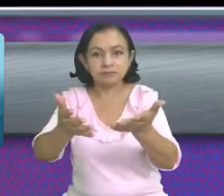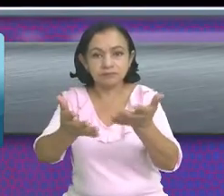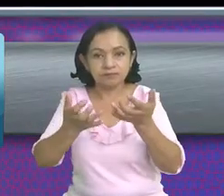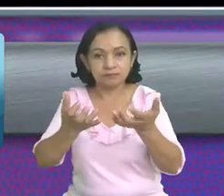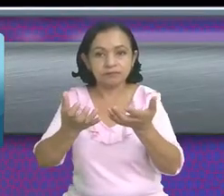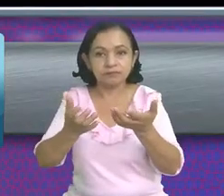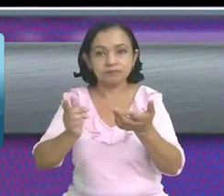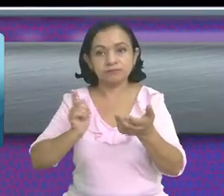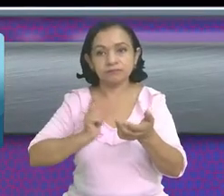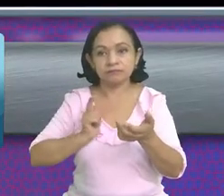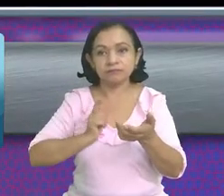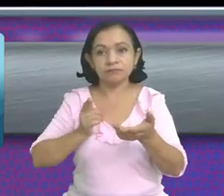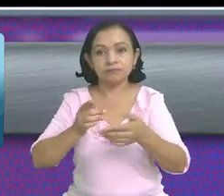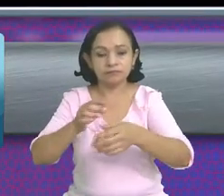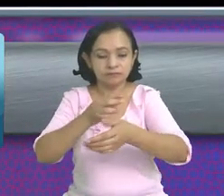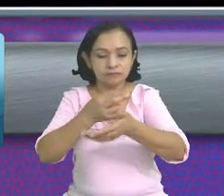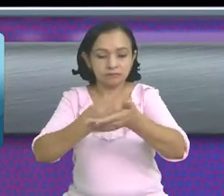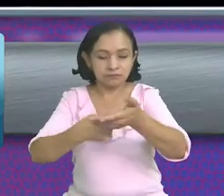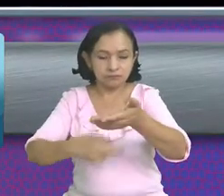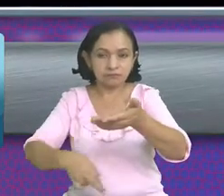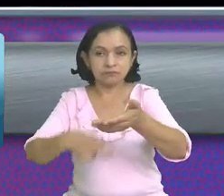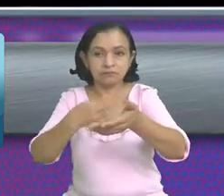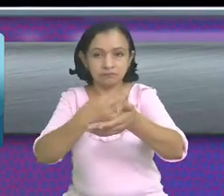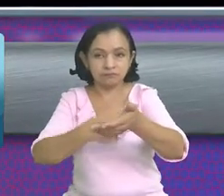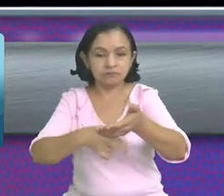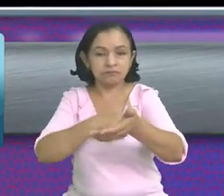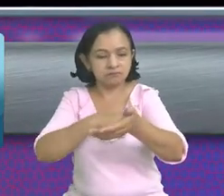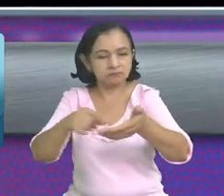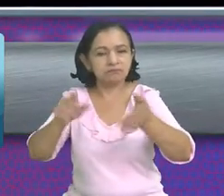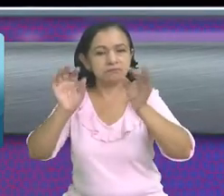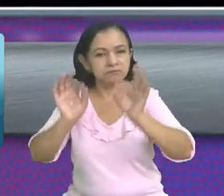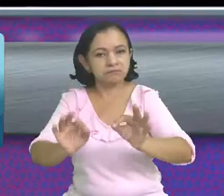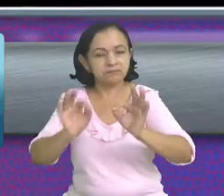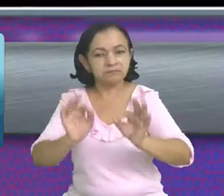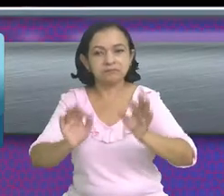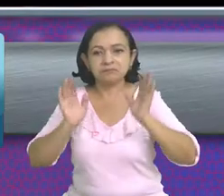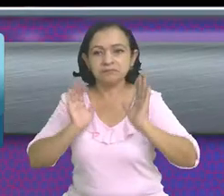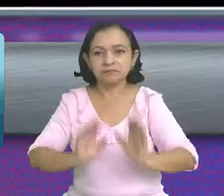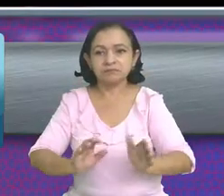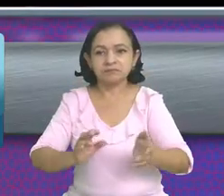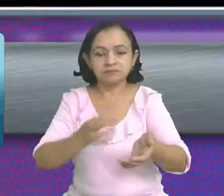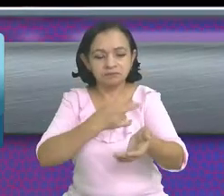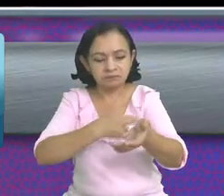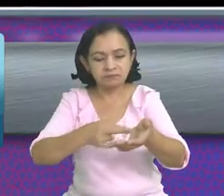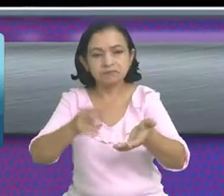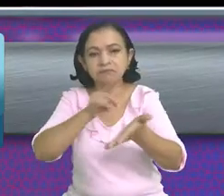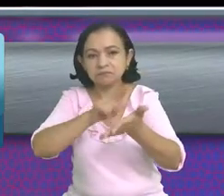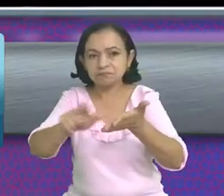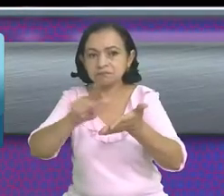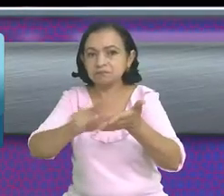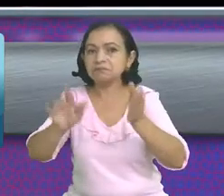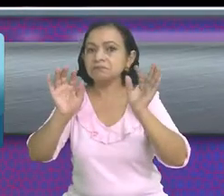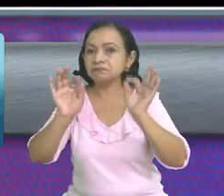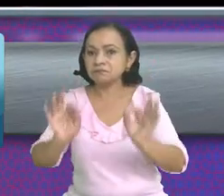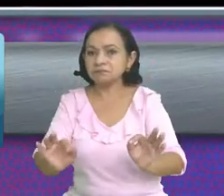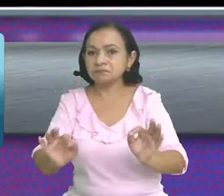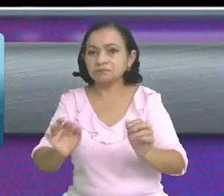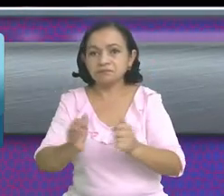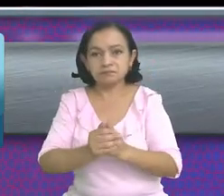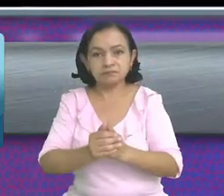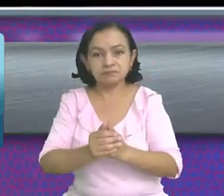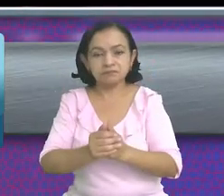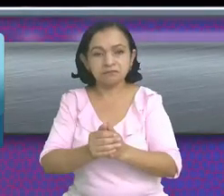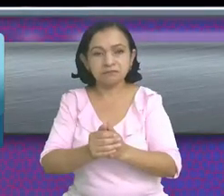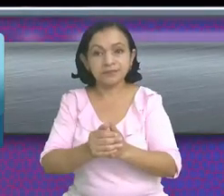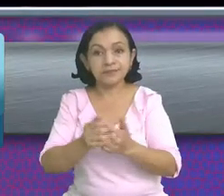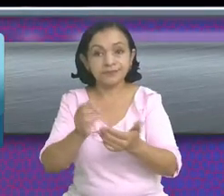es mantener un torrente de circulante efectivo. Que la sangre vaya lo más limpio de carbohidratos, vaya más limpia de lo